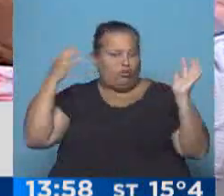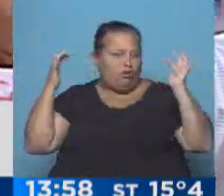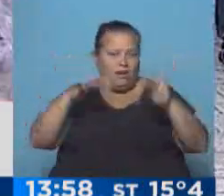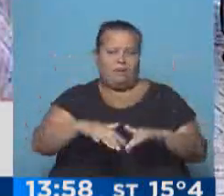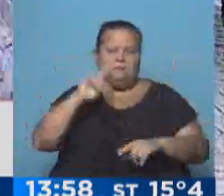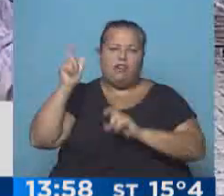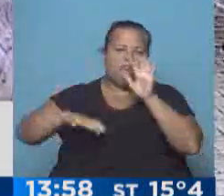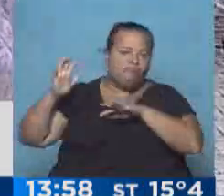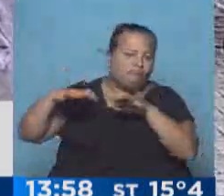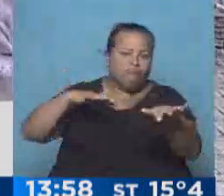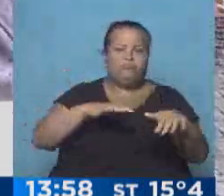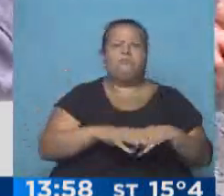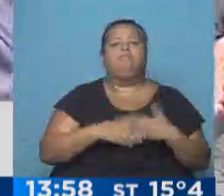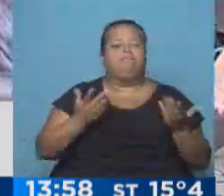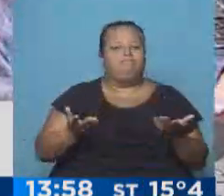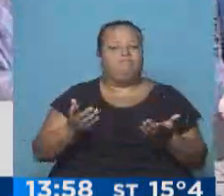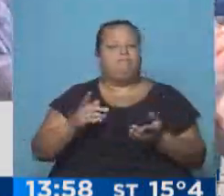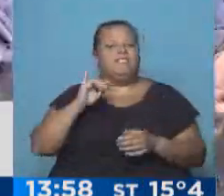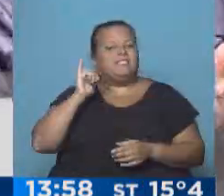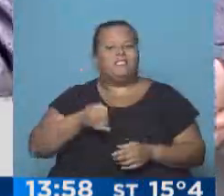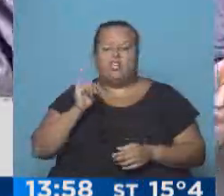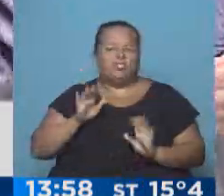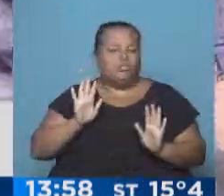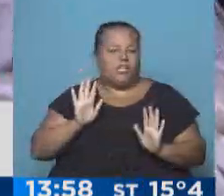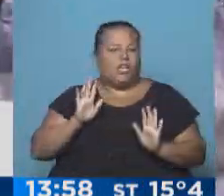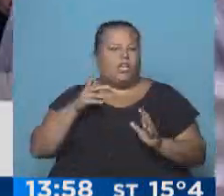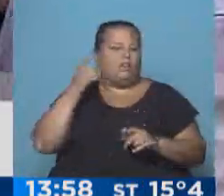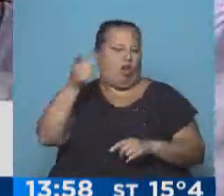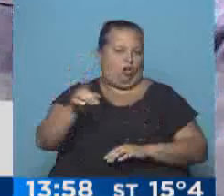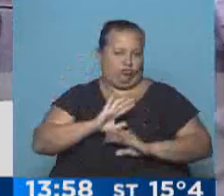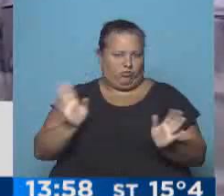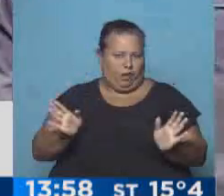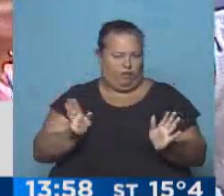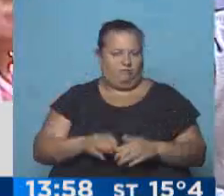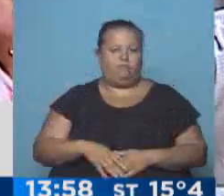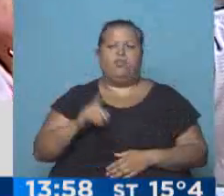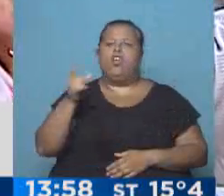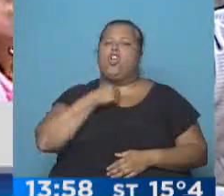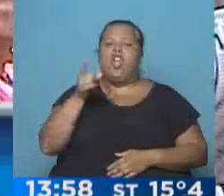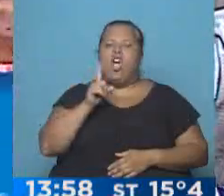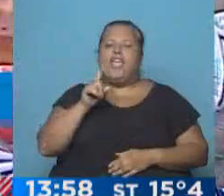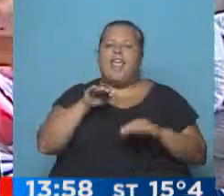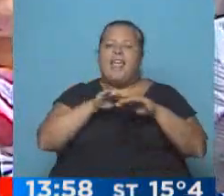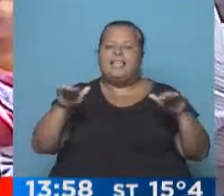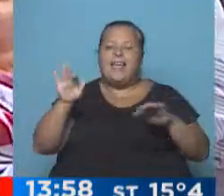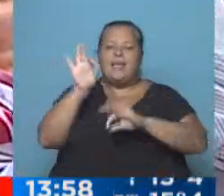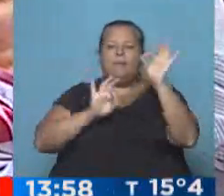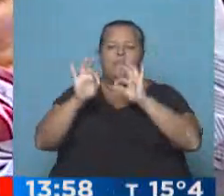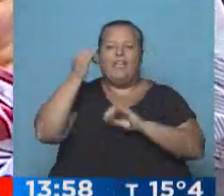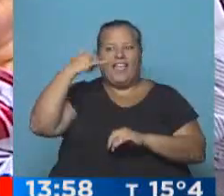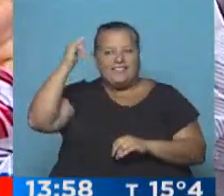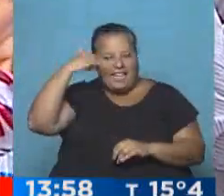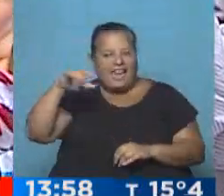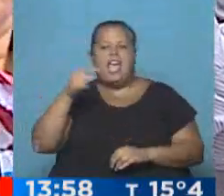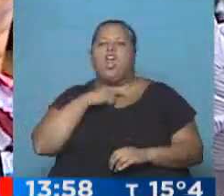gente se moviliza y no va a dejar que pasen. No quieren que estabilicemos las tasas de interés,